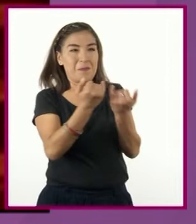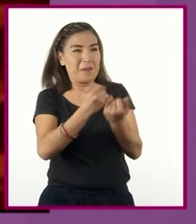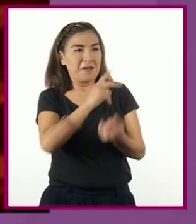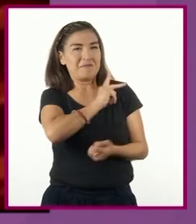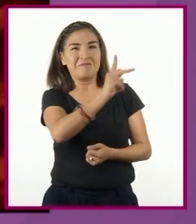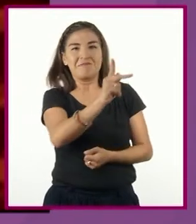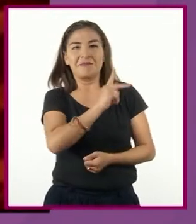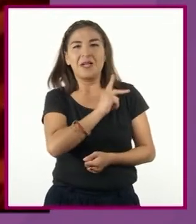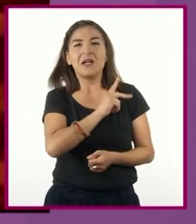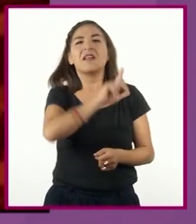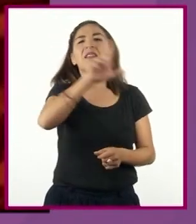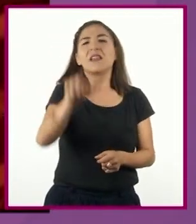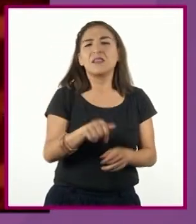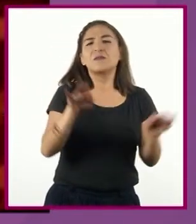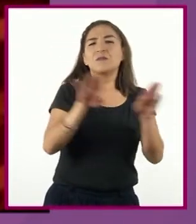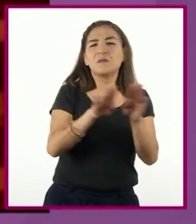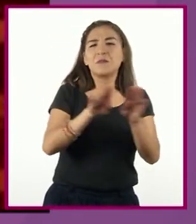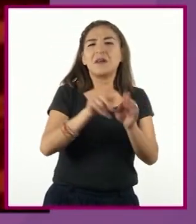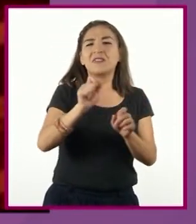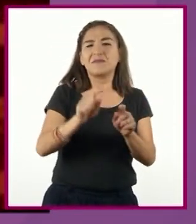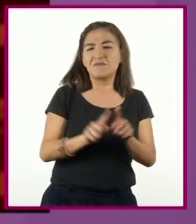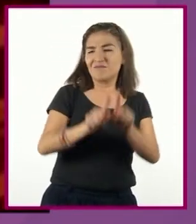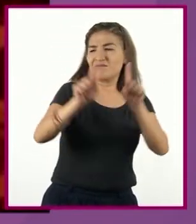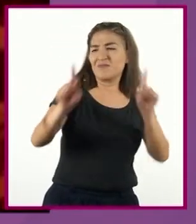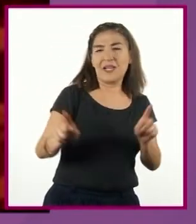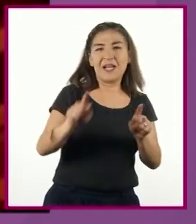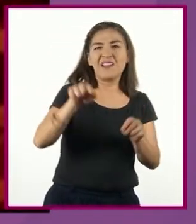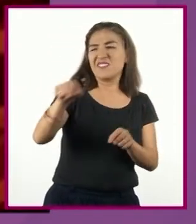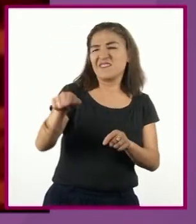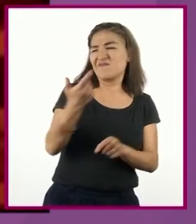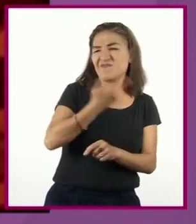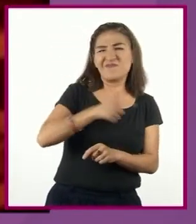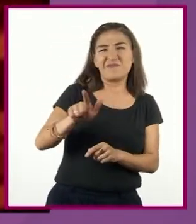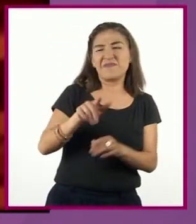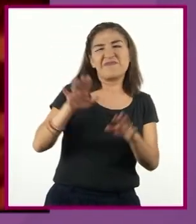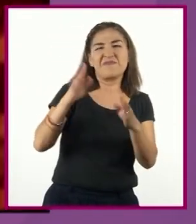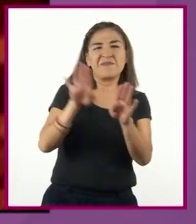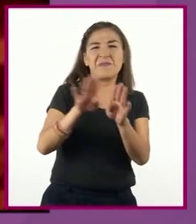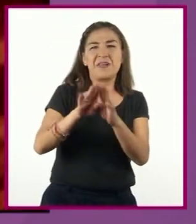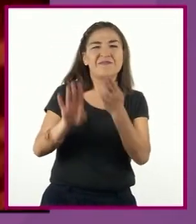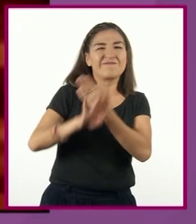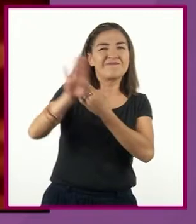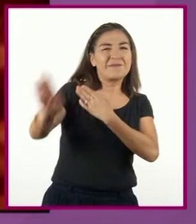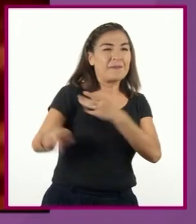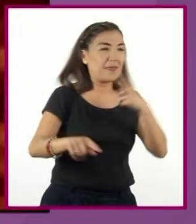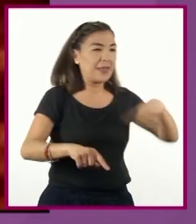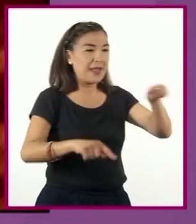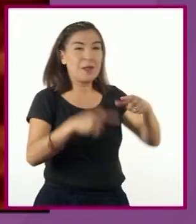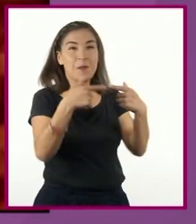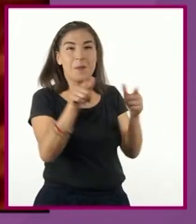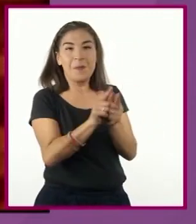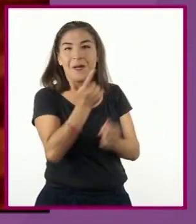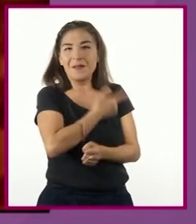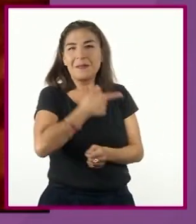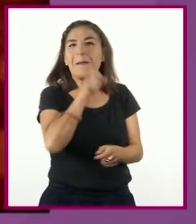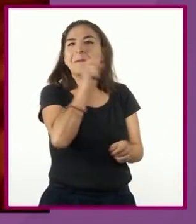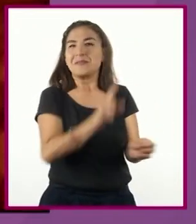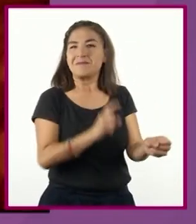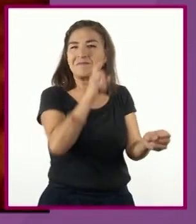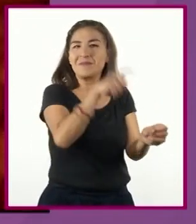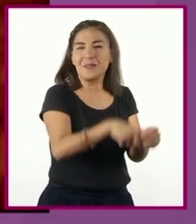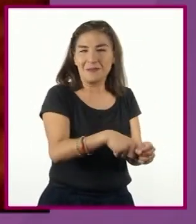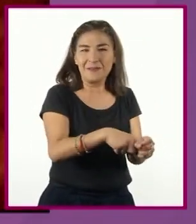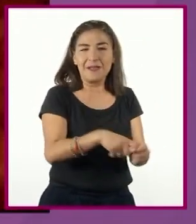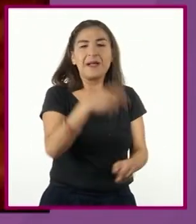y nos separamos, al menos cognitivamente, de los que son diferentes. Entonces, la identidad